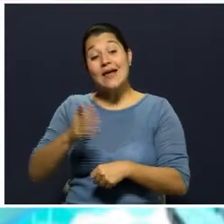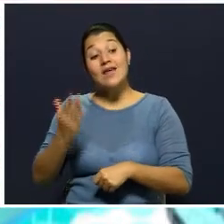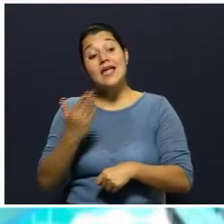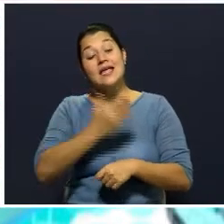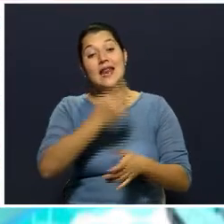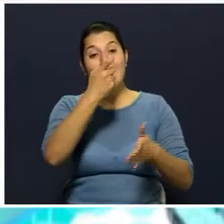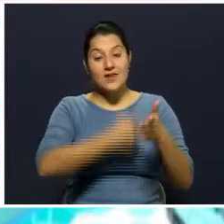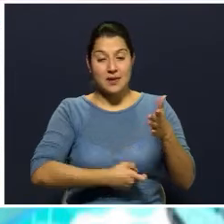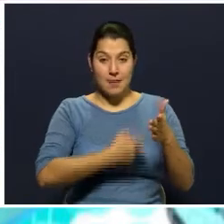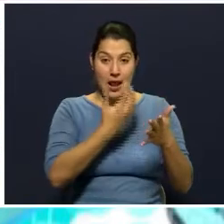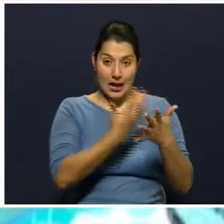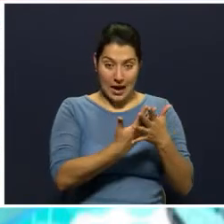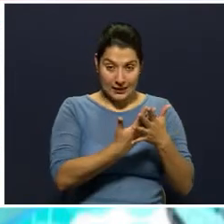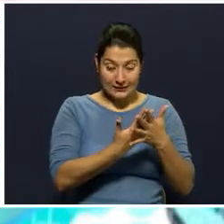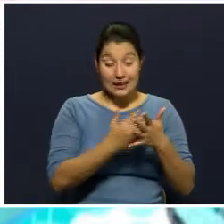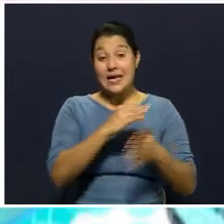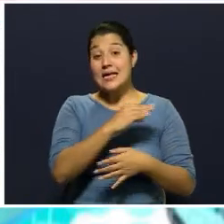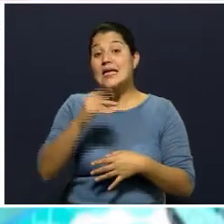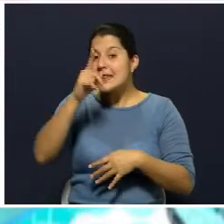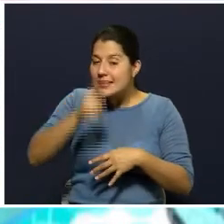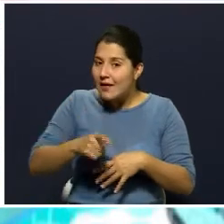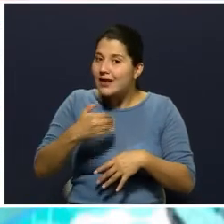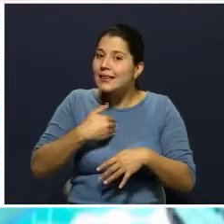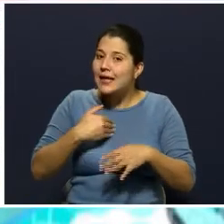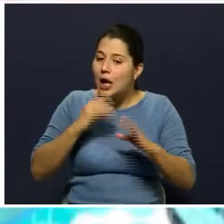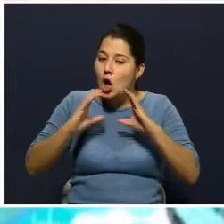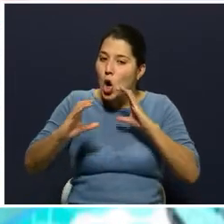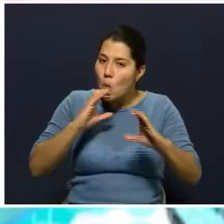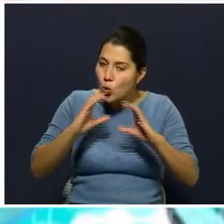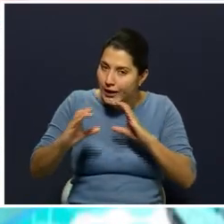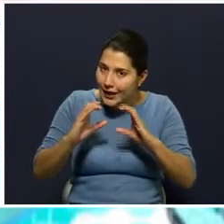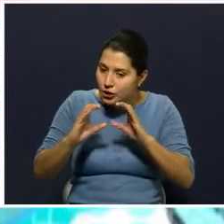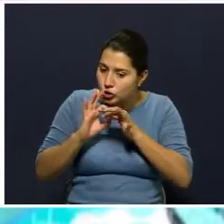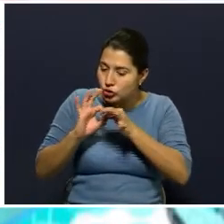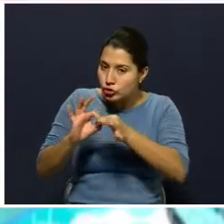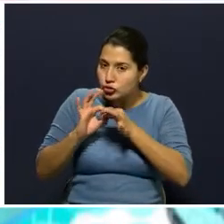centros semi-institucionales y tienen que tener una relación cercana con la persona, el